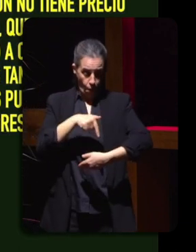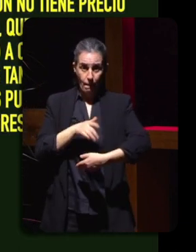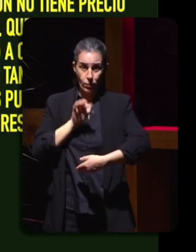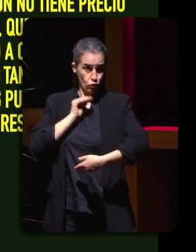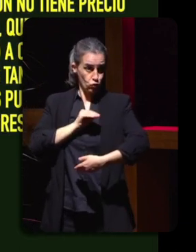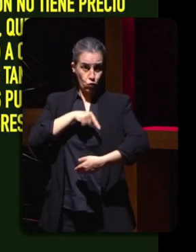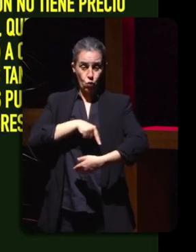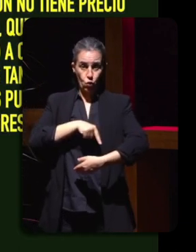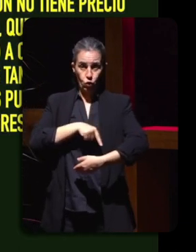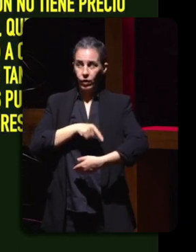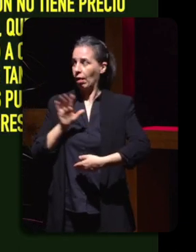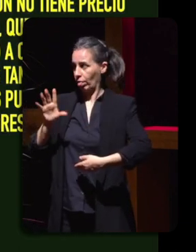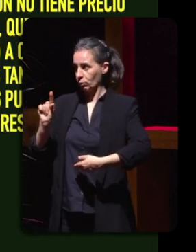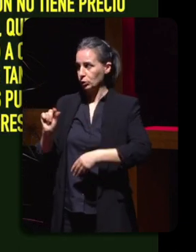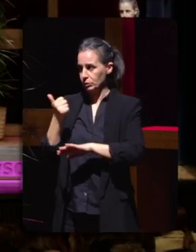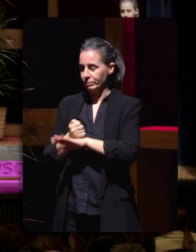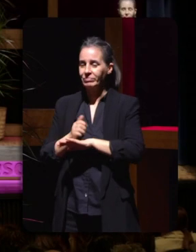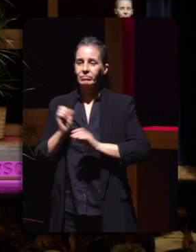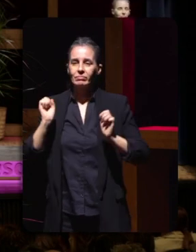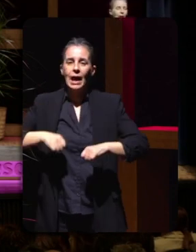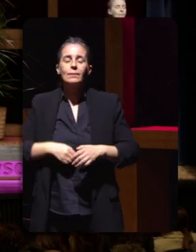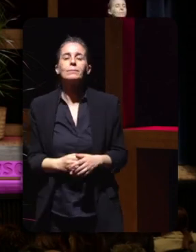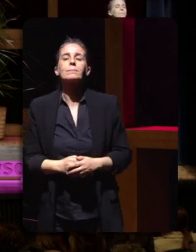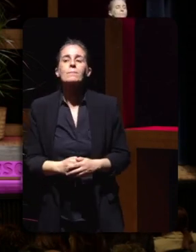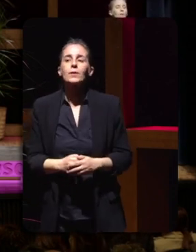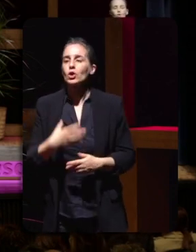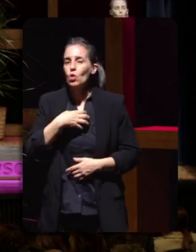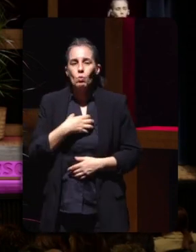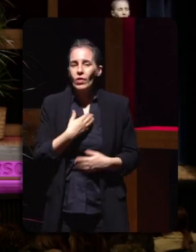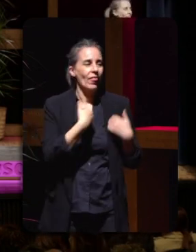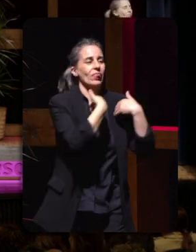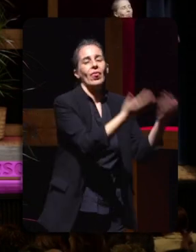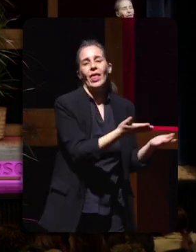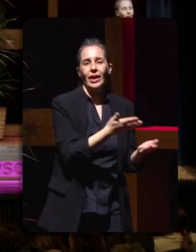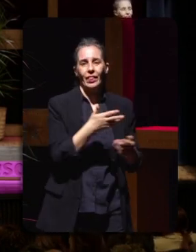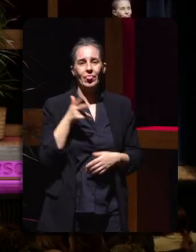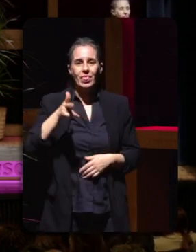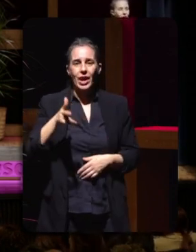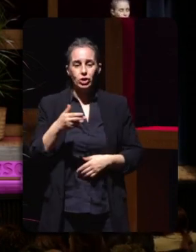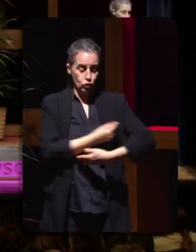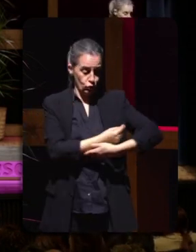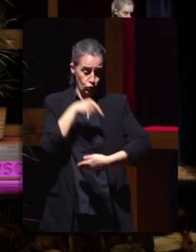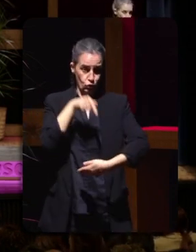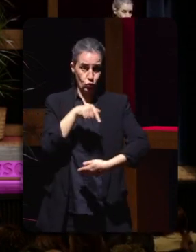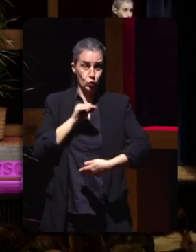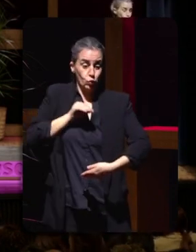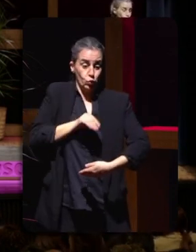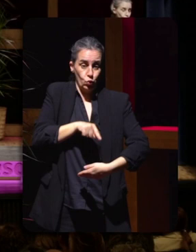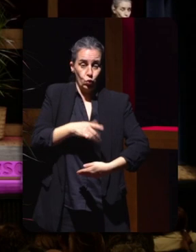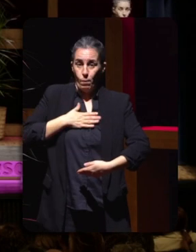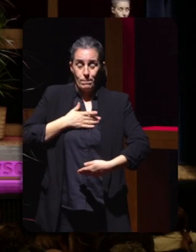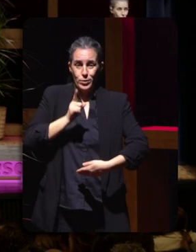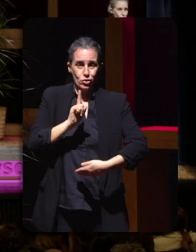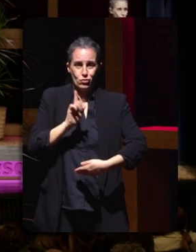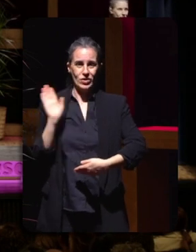da igual a 5 minutos vale bueno no se pueden ceder los derechos de los de los de